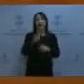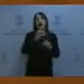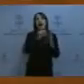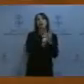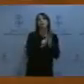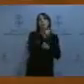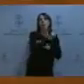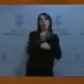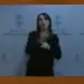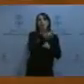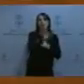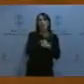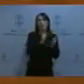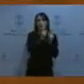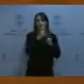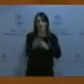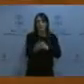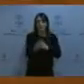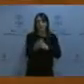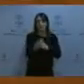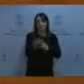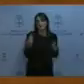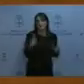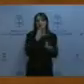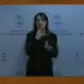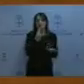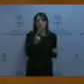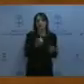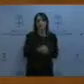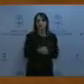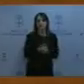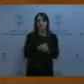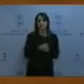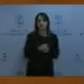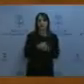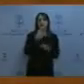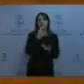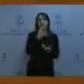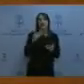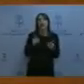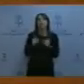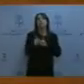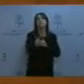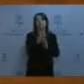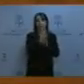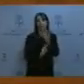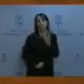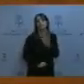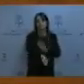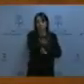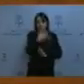24, que a lo que se limitan es a remitir a un futuro reglamento. En cuanto a los